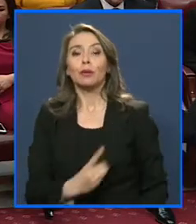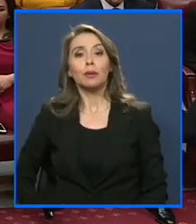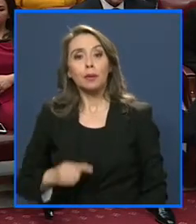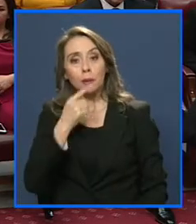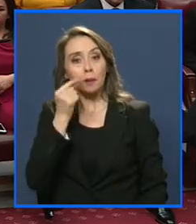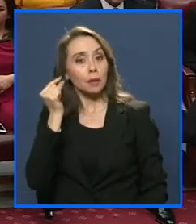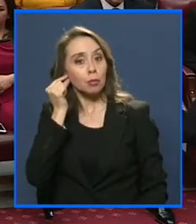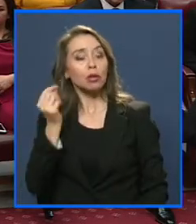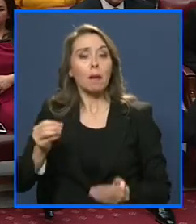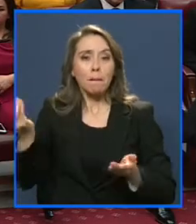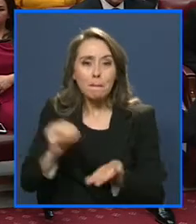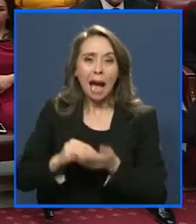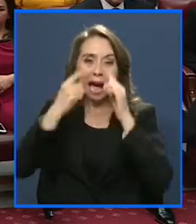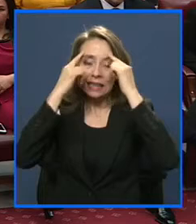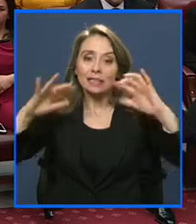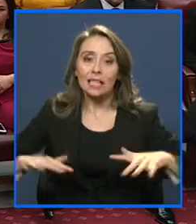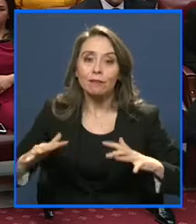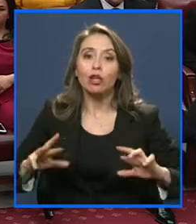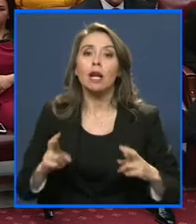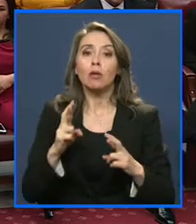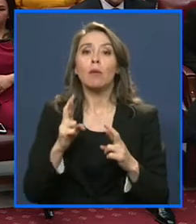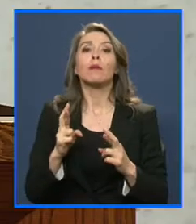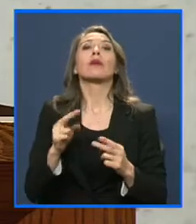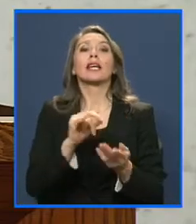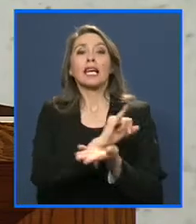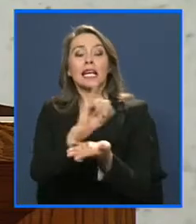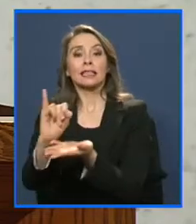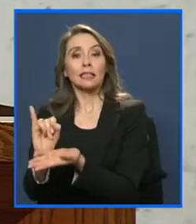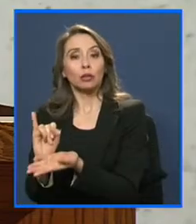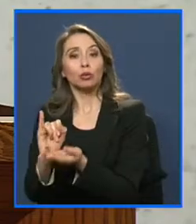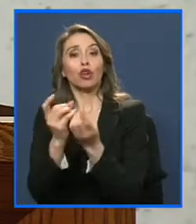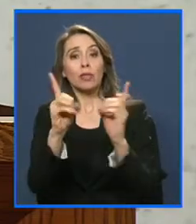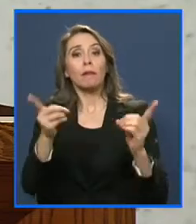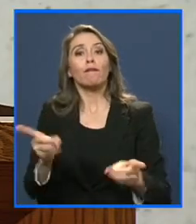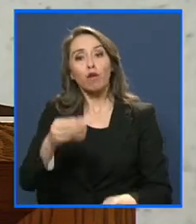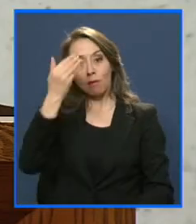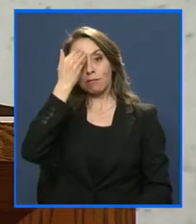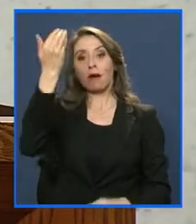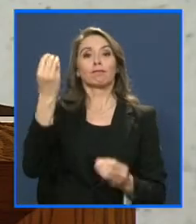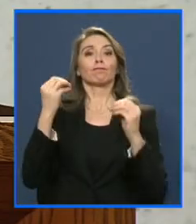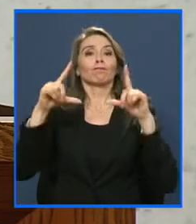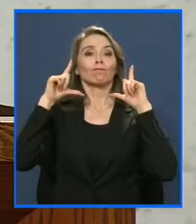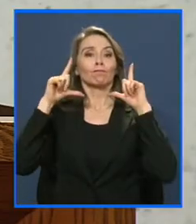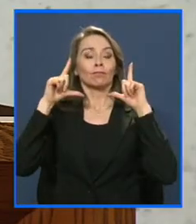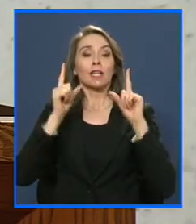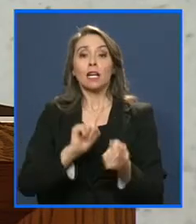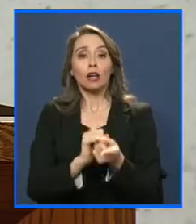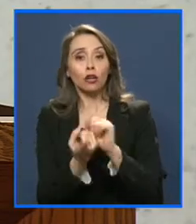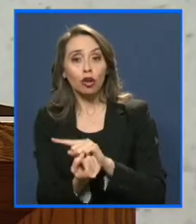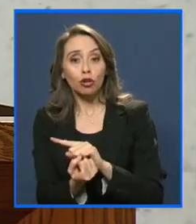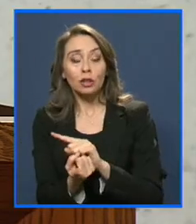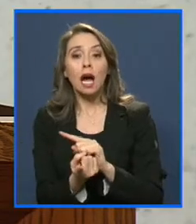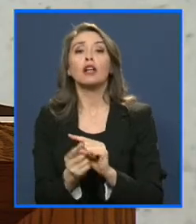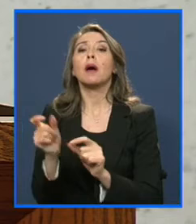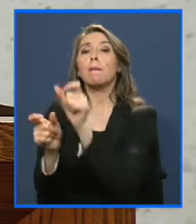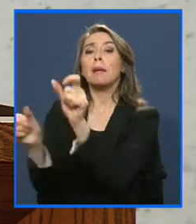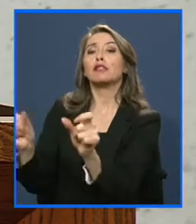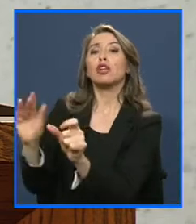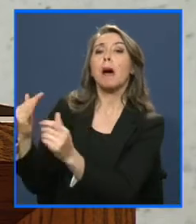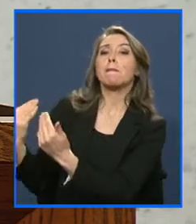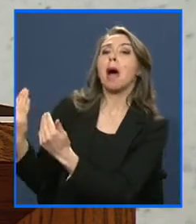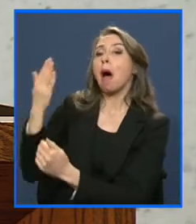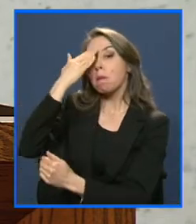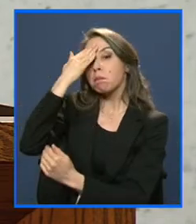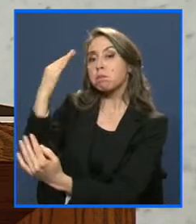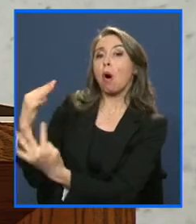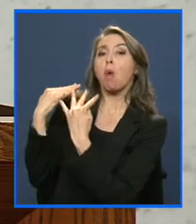esforzarnos mucho más por recuperar el prestigio de las instituciones de la democracia lo contrario es dar paso a un populismo siempre acechante